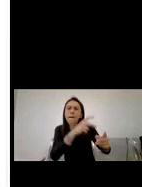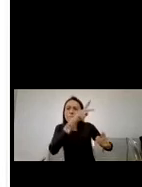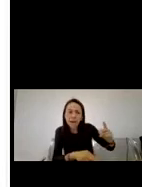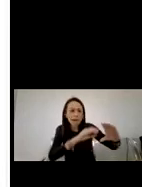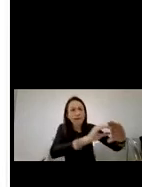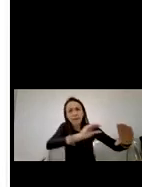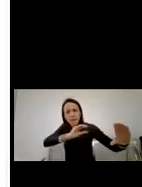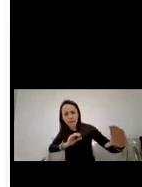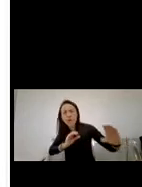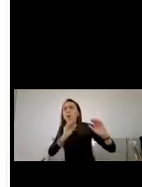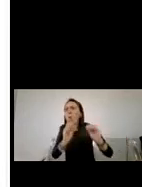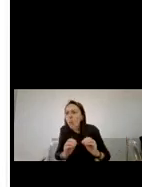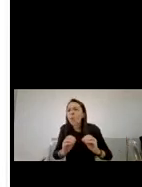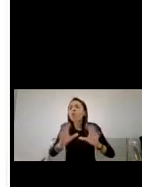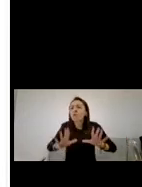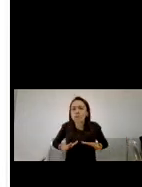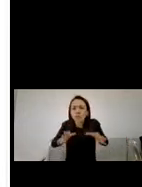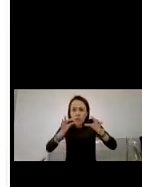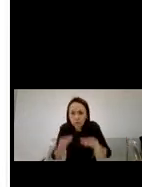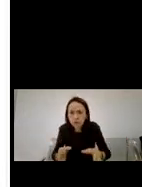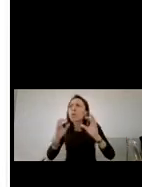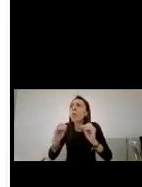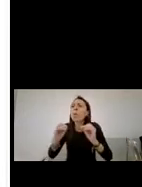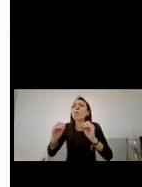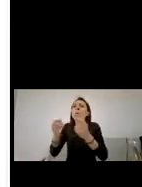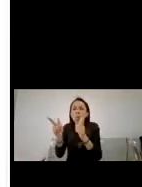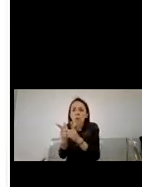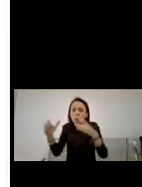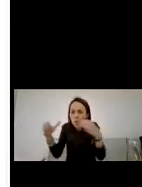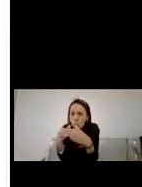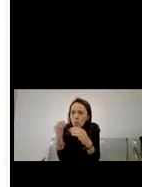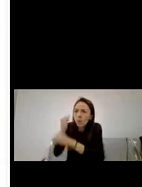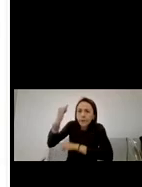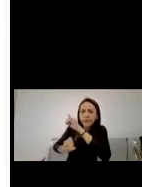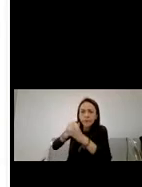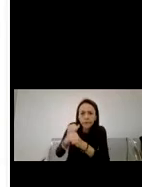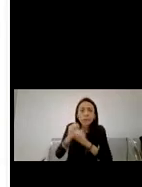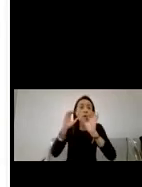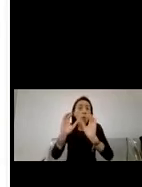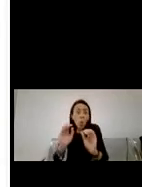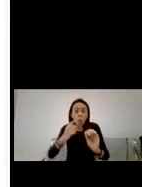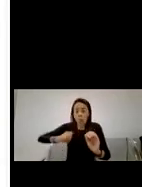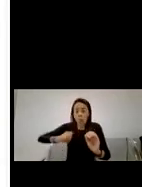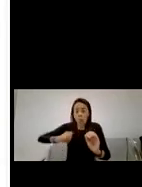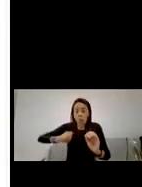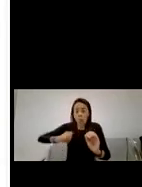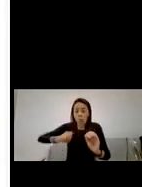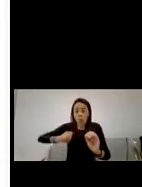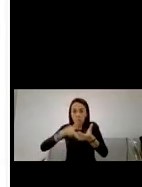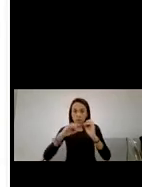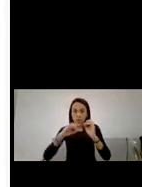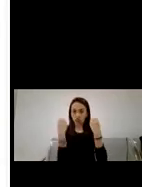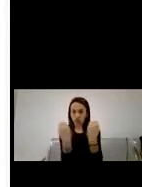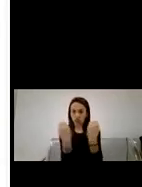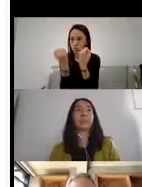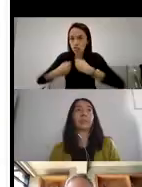donativos de agencias internacionales, si quizás somos los asociados de la organización los que la financiamos, y